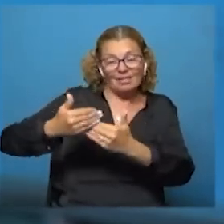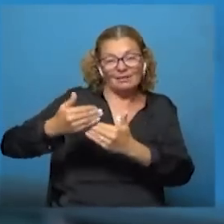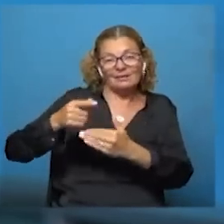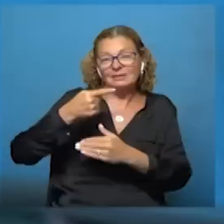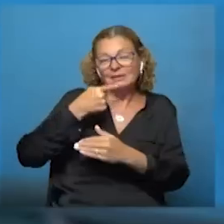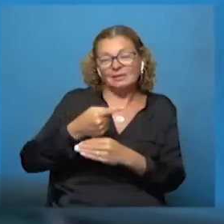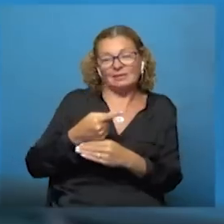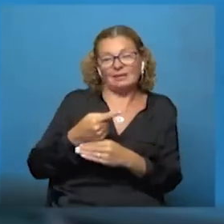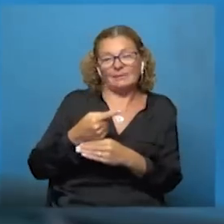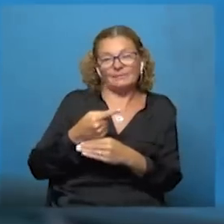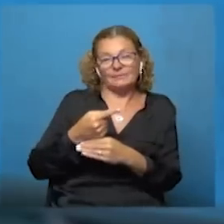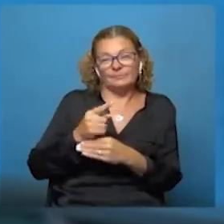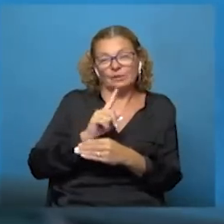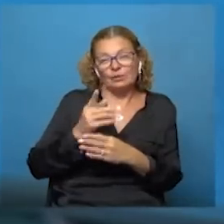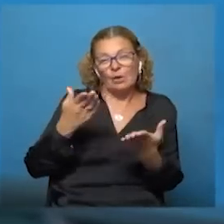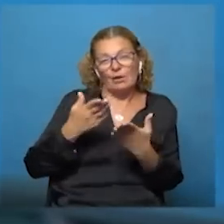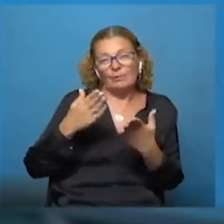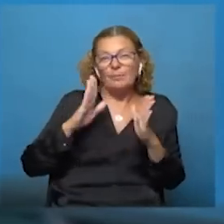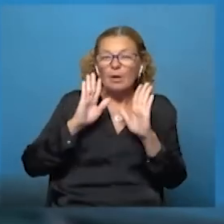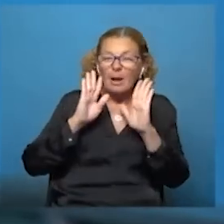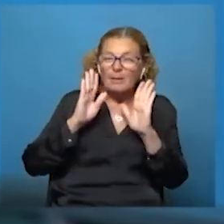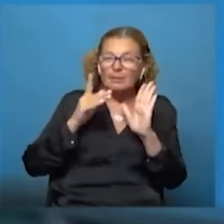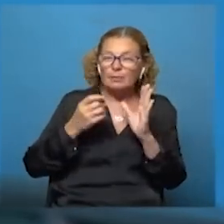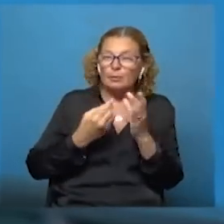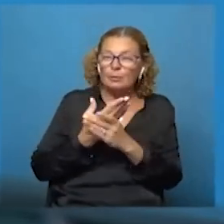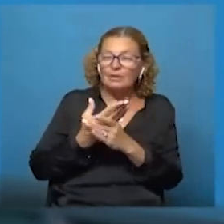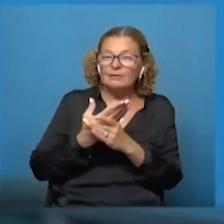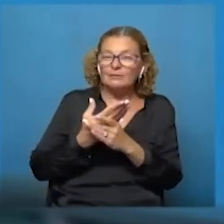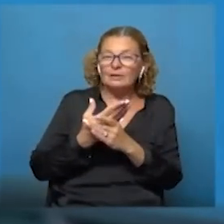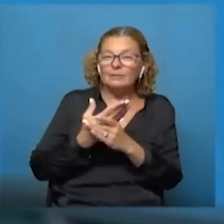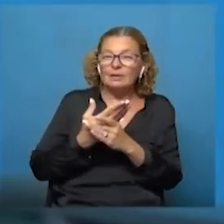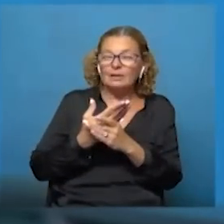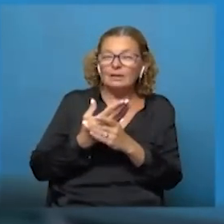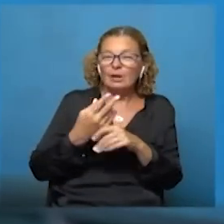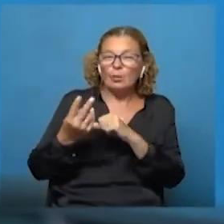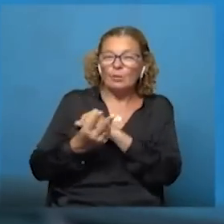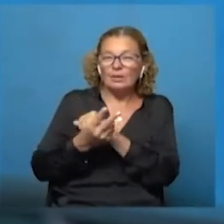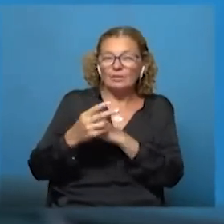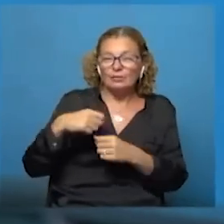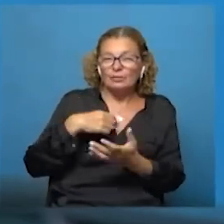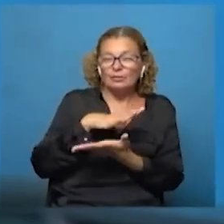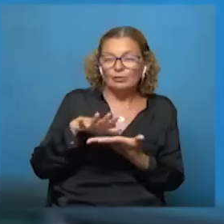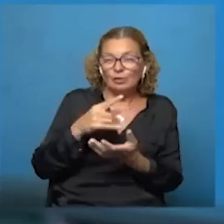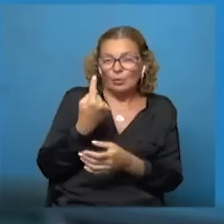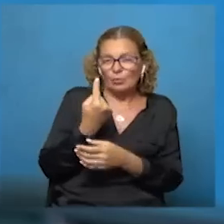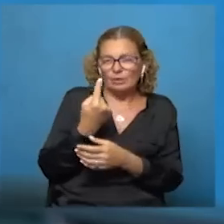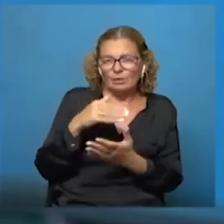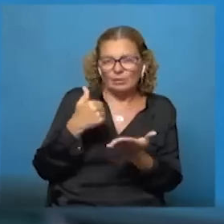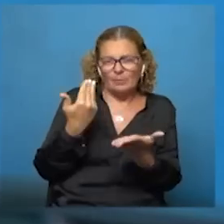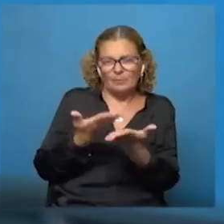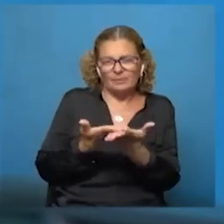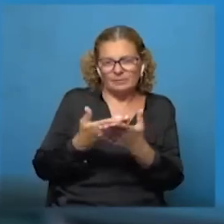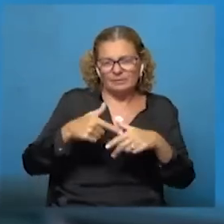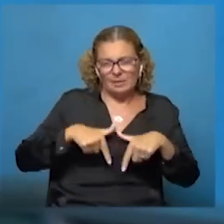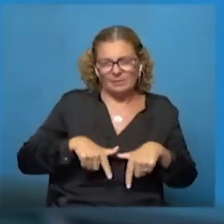te dicen este no ahora vamos a encarar una nueva pata que es la prevención social fue una de las primeras cosas que le presenté a